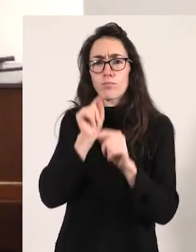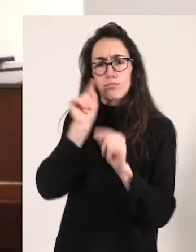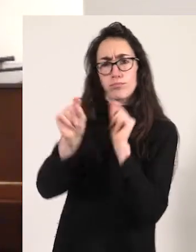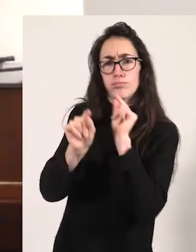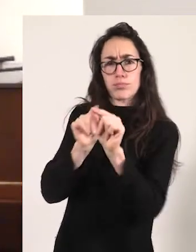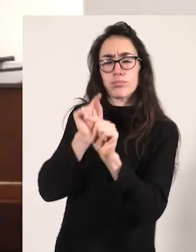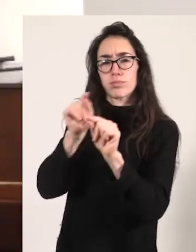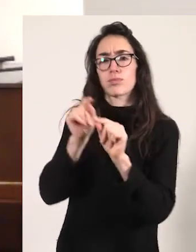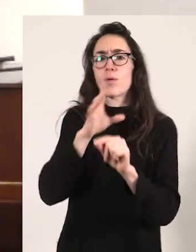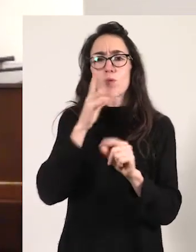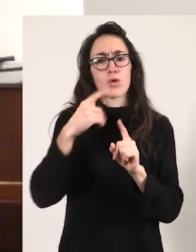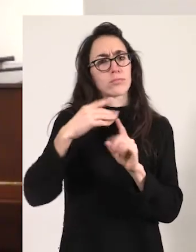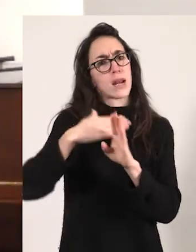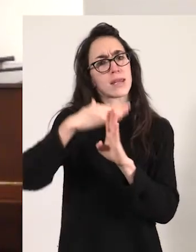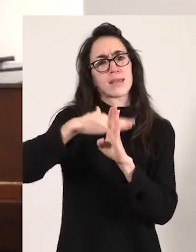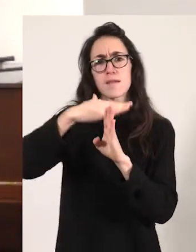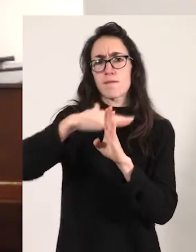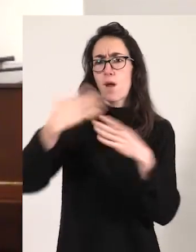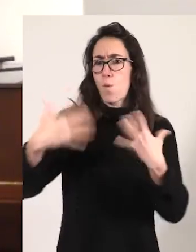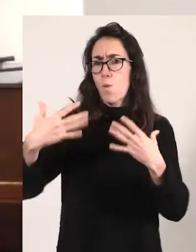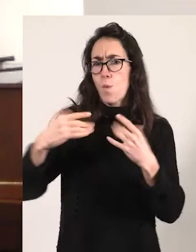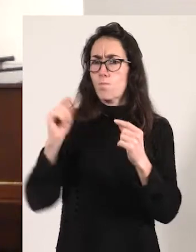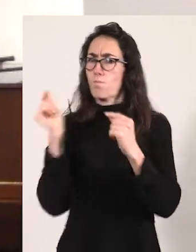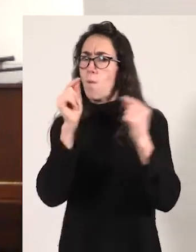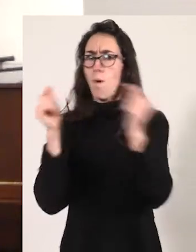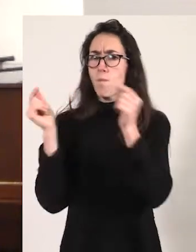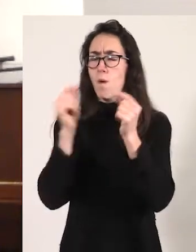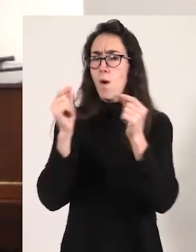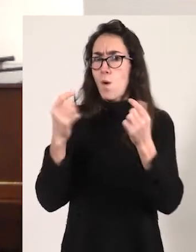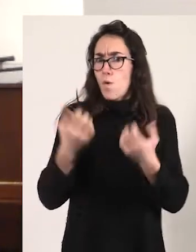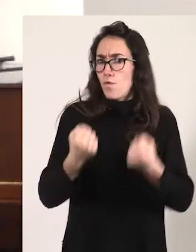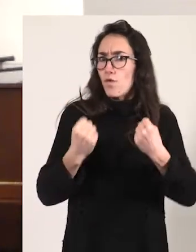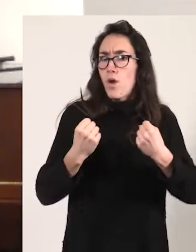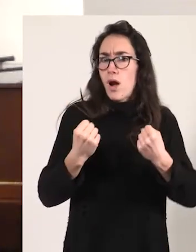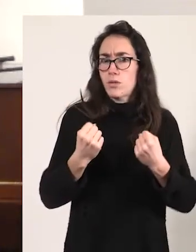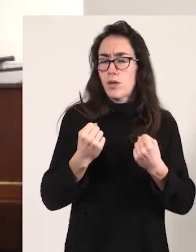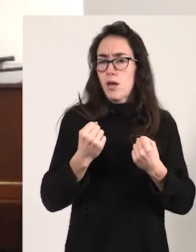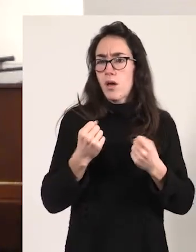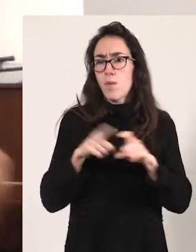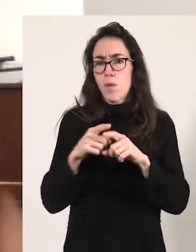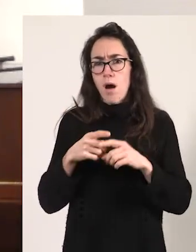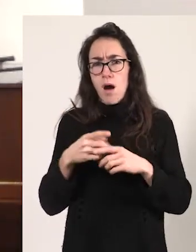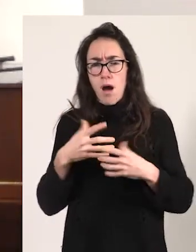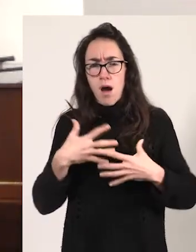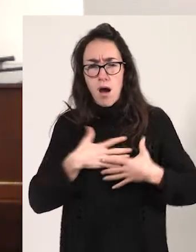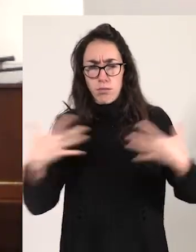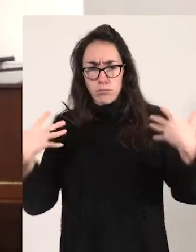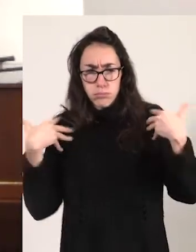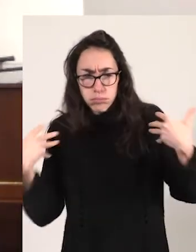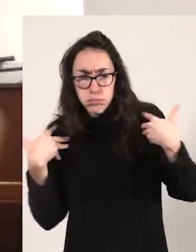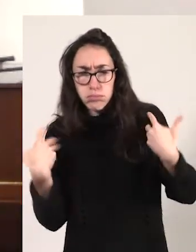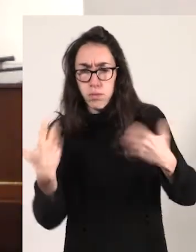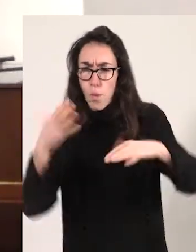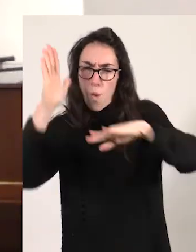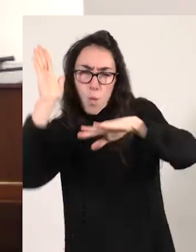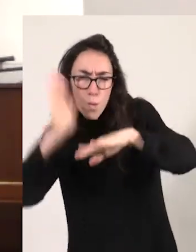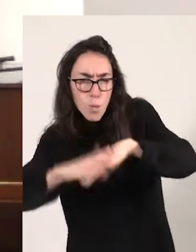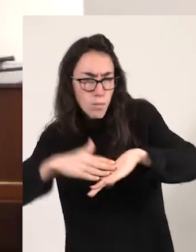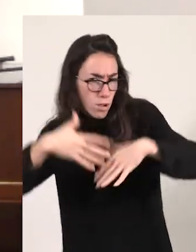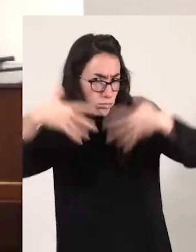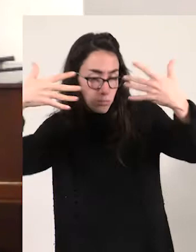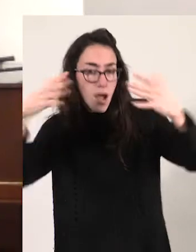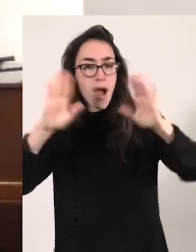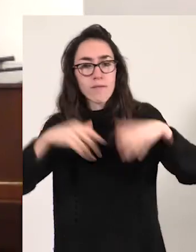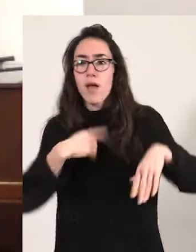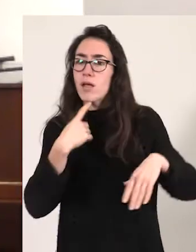actualidad, como hay un nivel de violencia bastante alto, ¿no? En declaraciones desesperadas, desgarradoras, culpabilizadoras, ¿no?